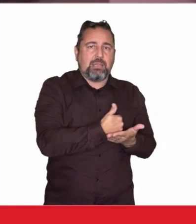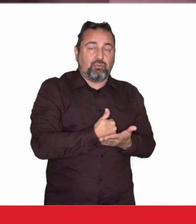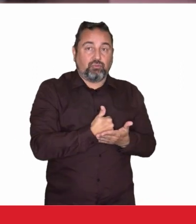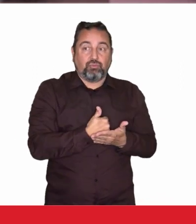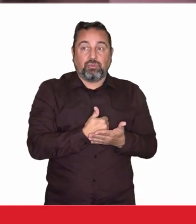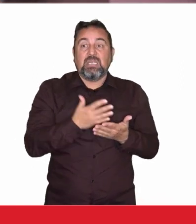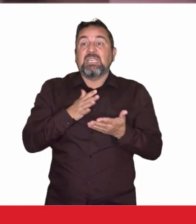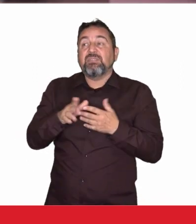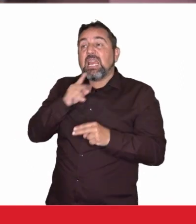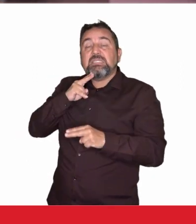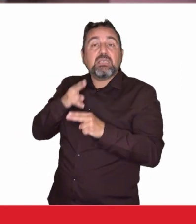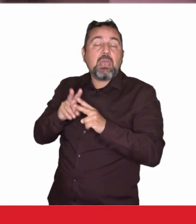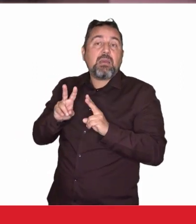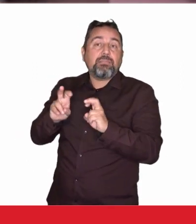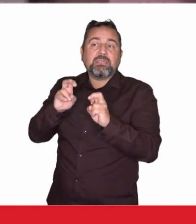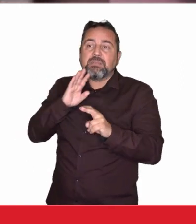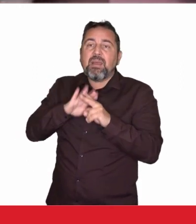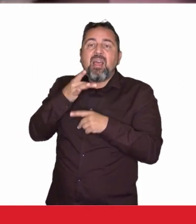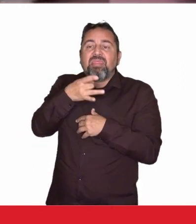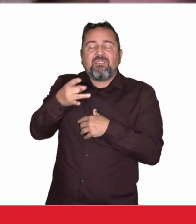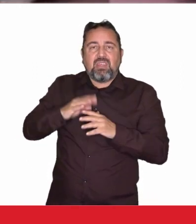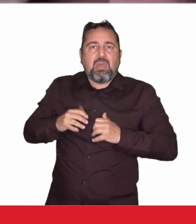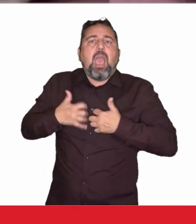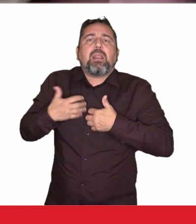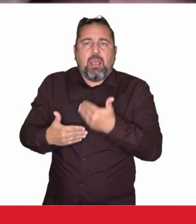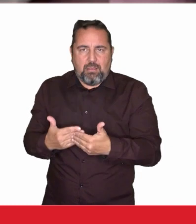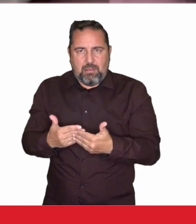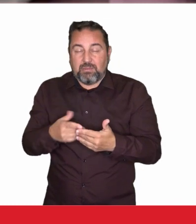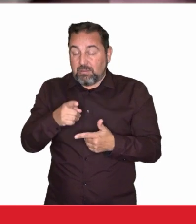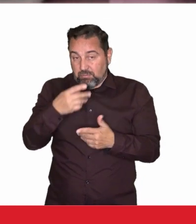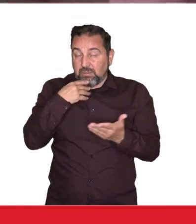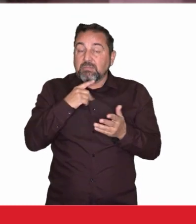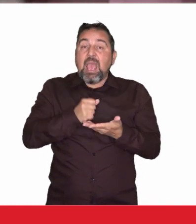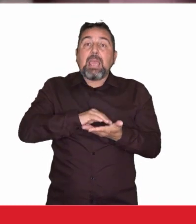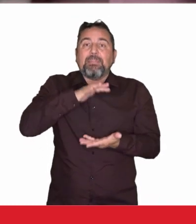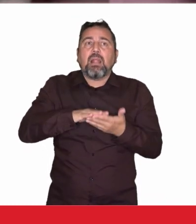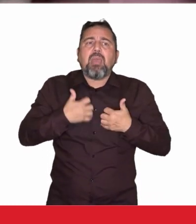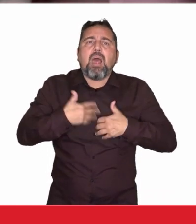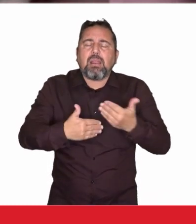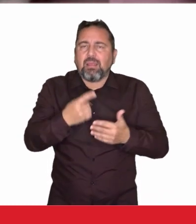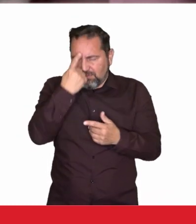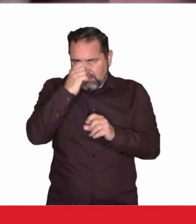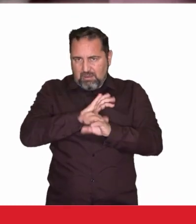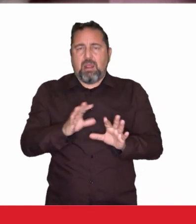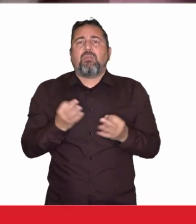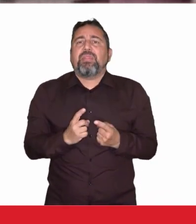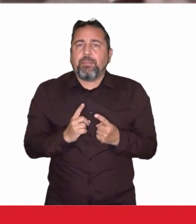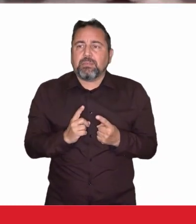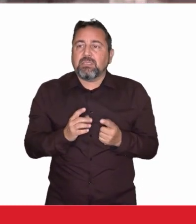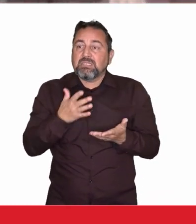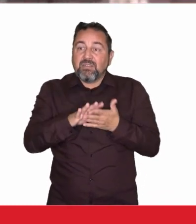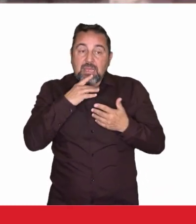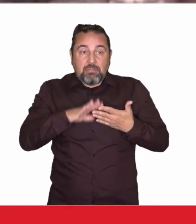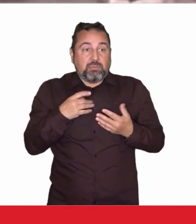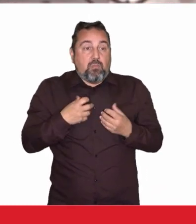gastos mayores que los ingresos. Eso también lo llamamos el déficit de arranque y lo tienes que tener en cuenta en tu capital de arranque. ¿Se entiende? Es decir,